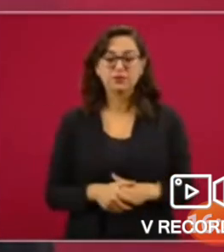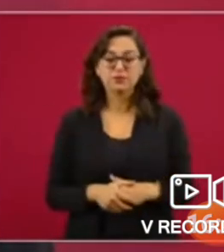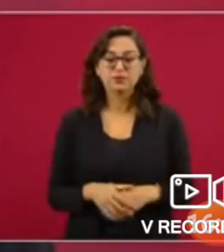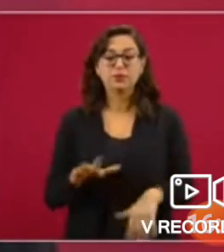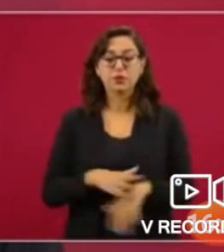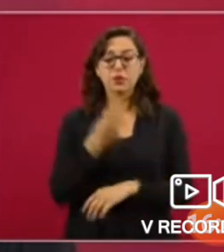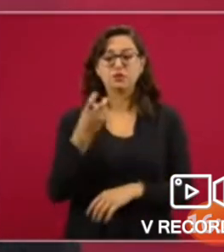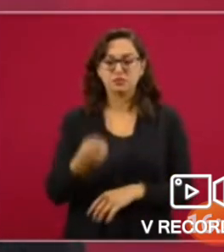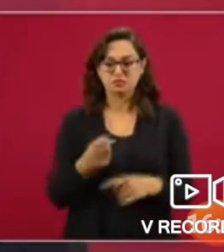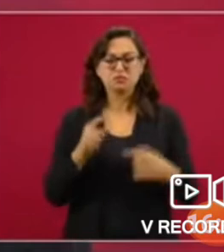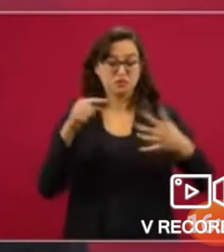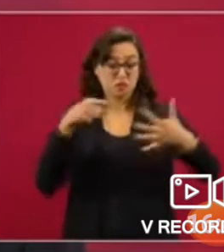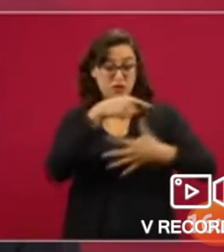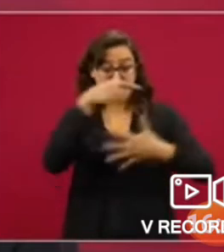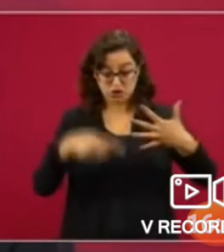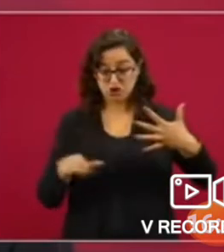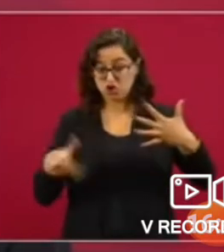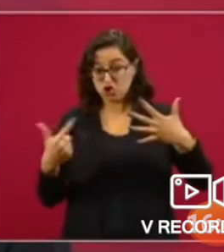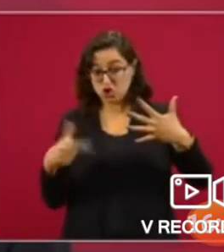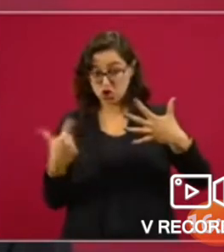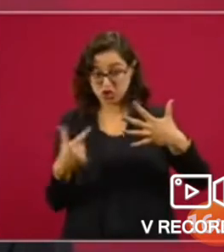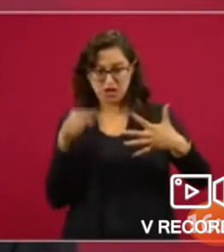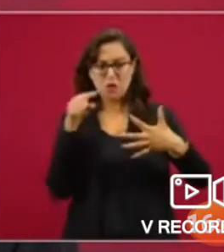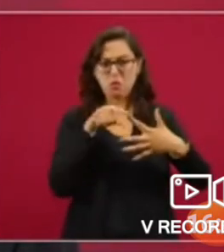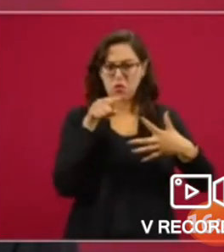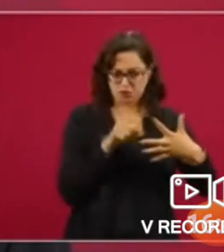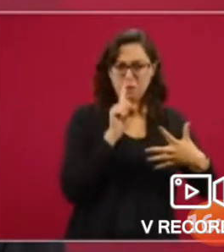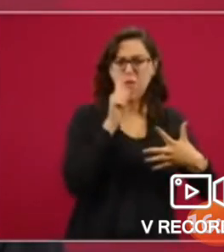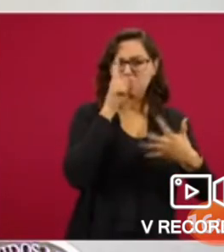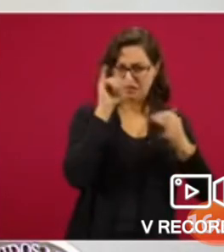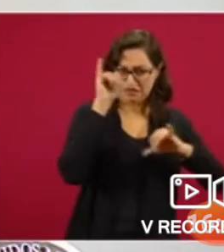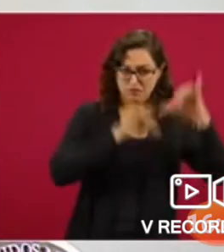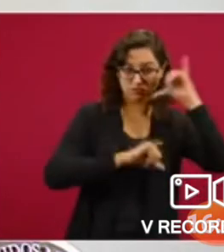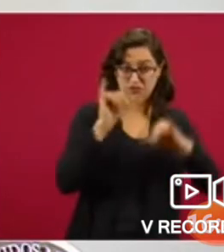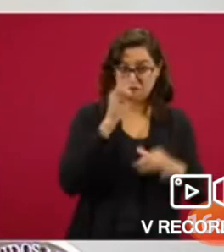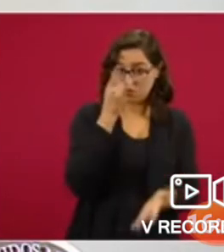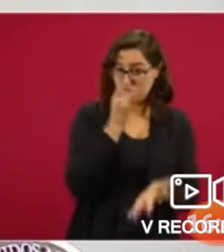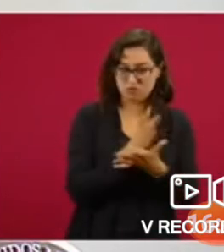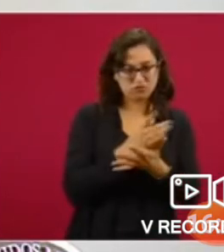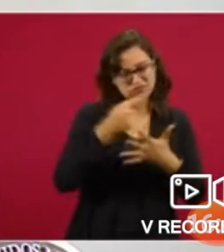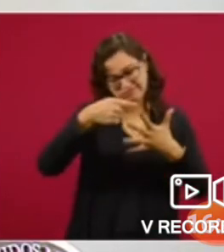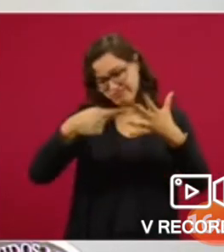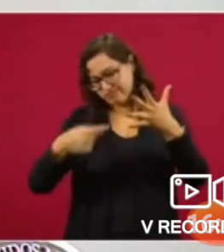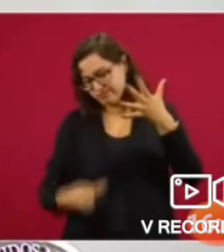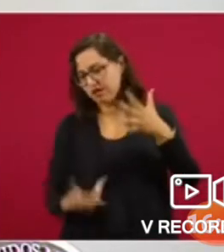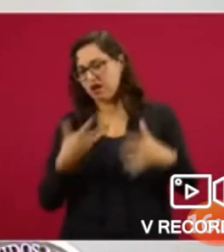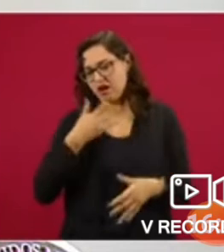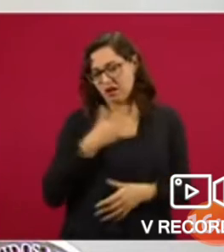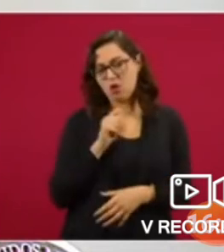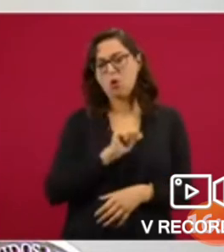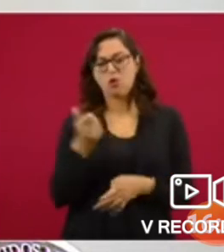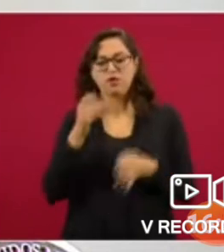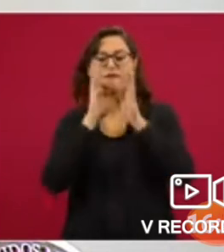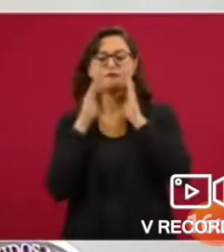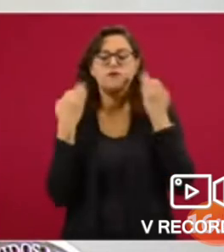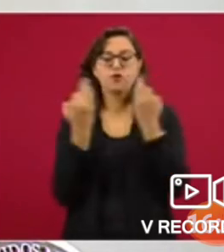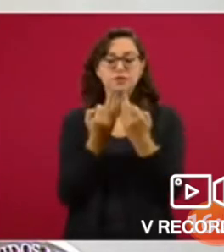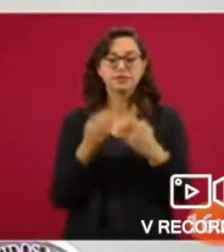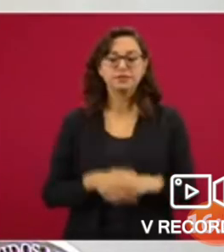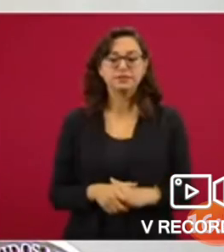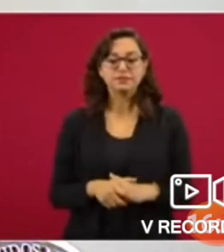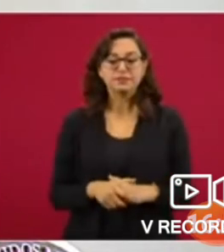vigilancia por laboratorio, pero no es desde luego el único. La señal que nos muestra esta gráfica es que